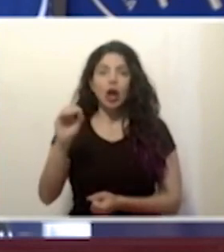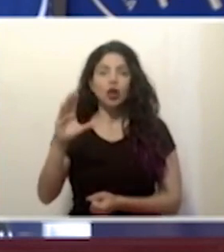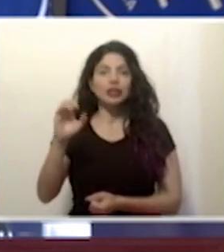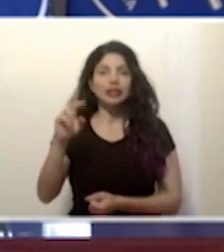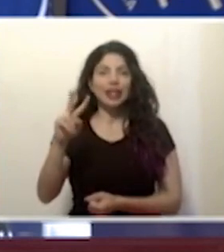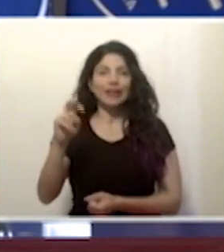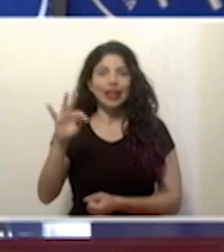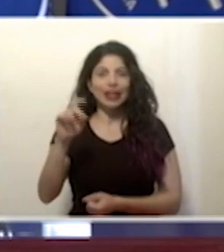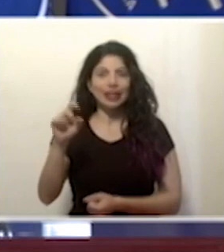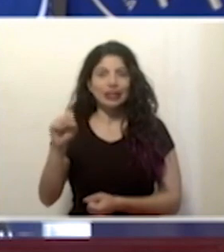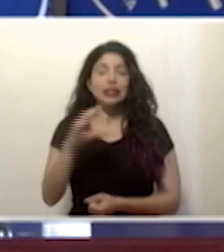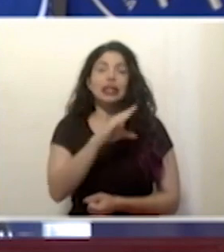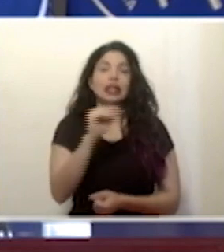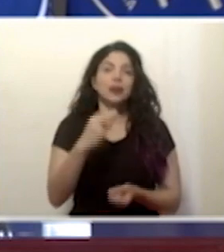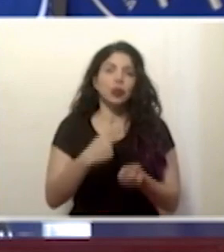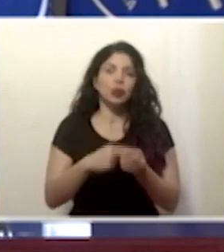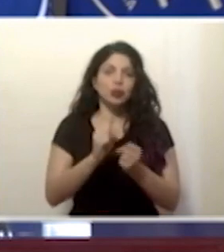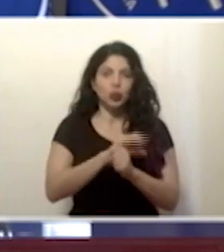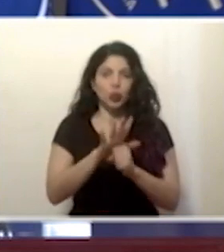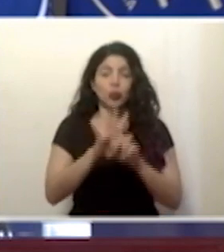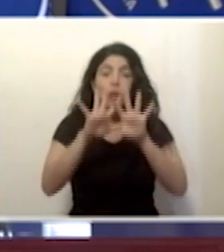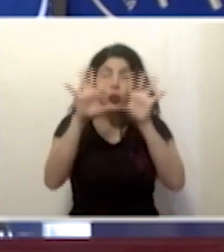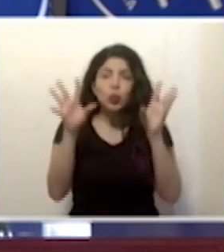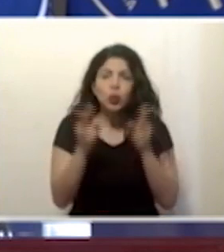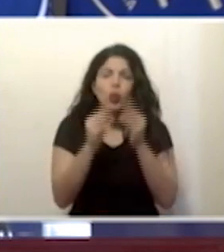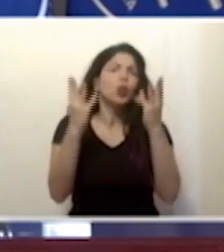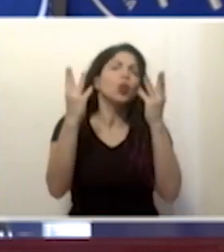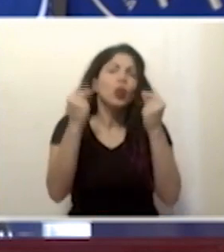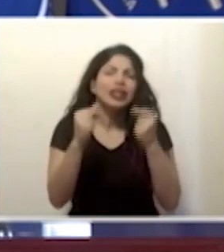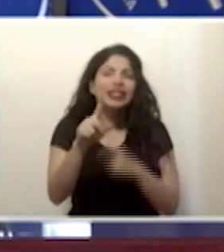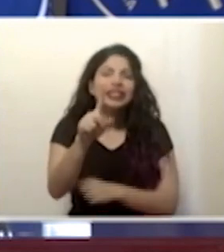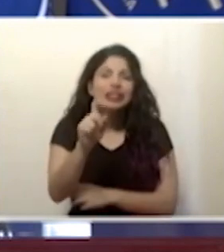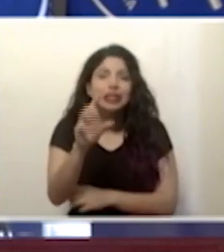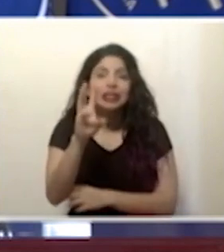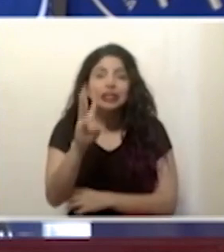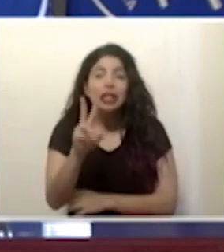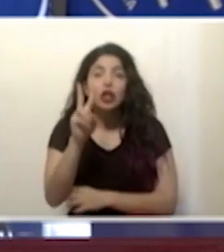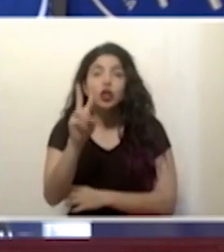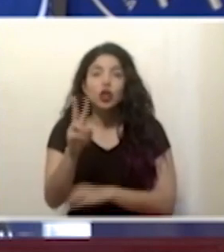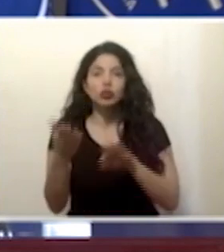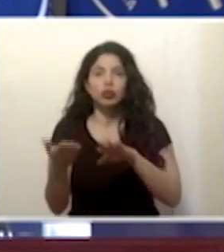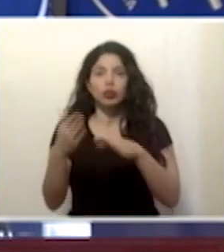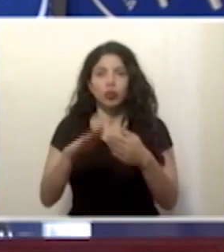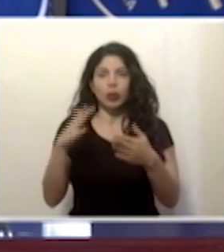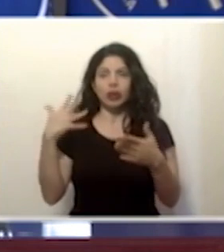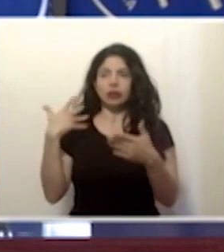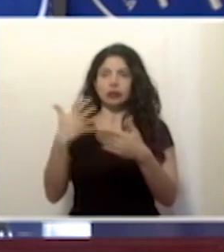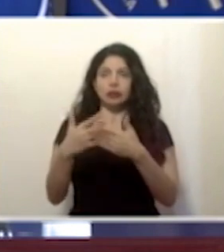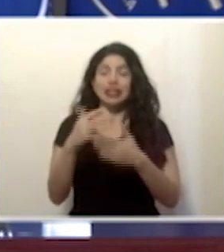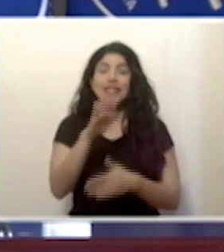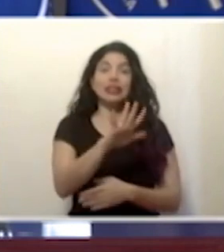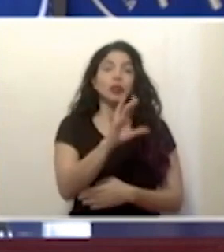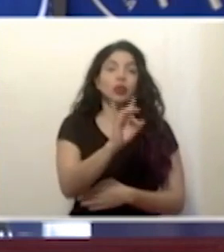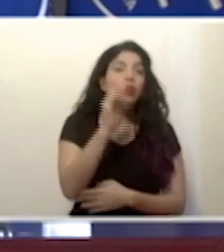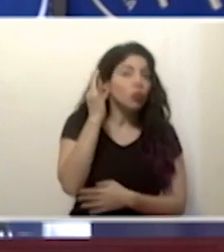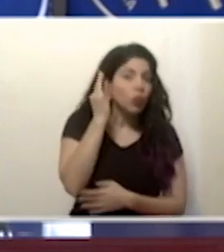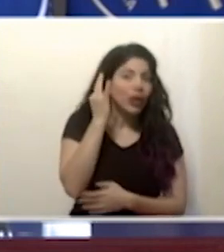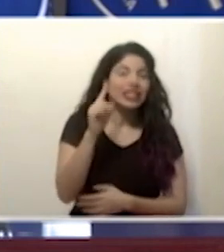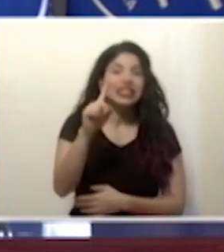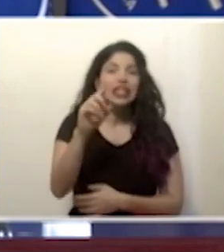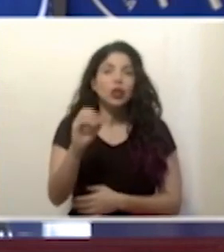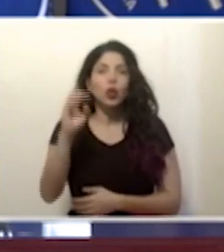Cervantes y SEACO. En total se contabilizan 162 fallecimientos, 58 mujeres